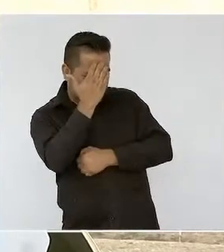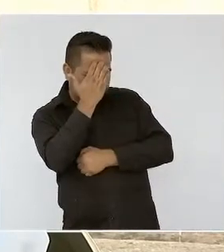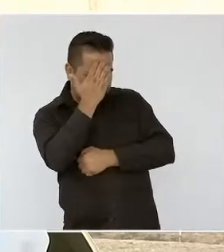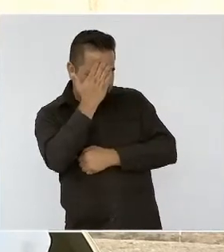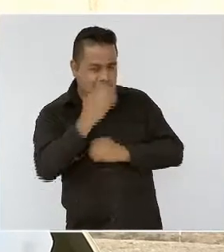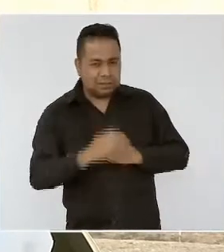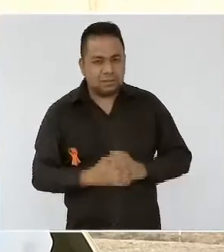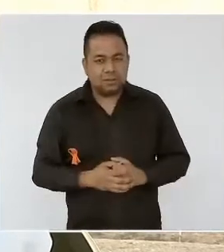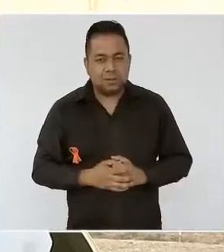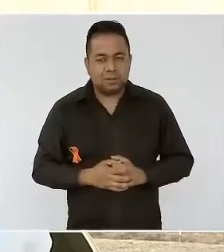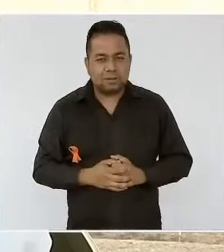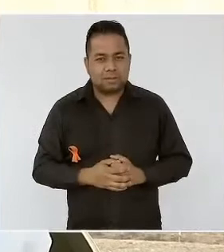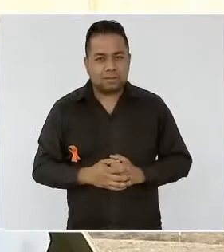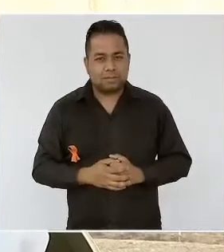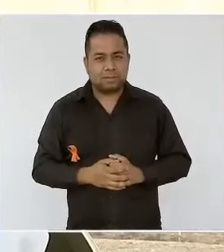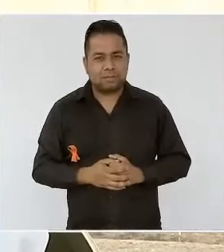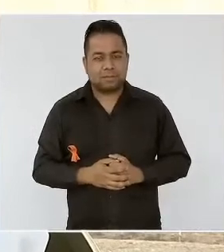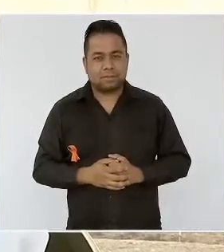Escribo